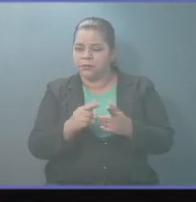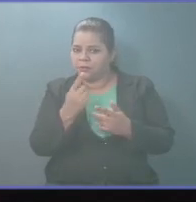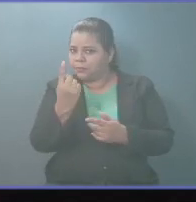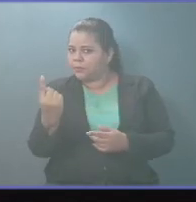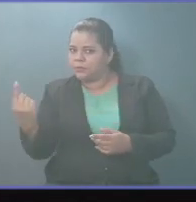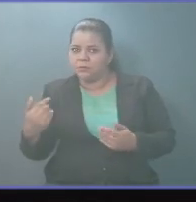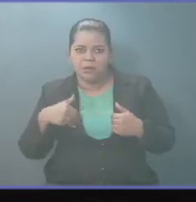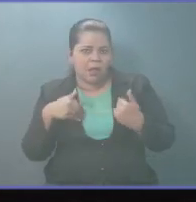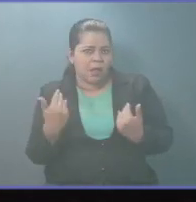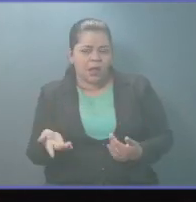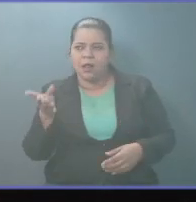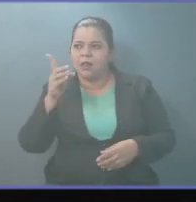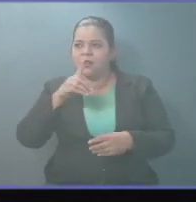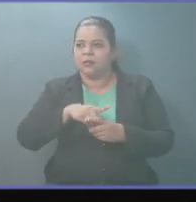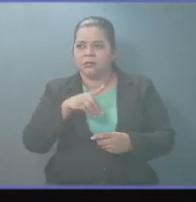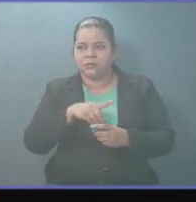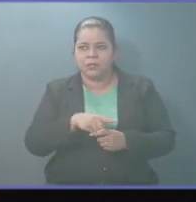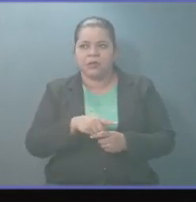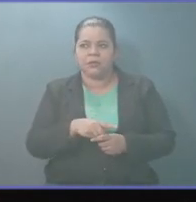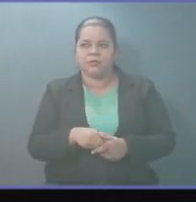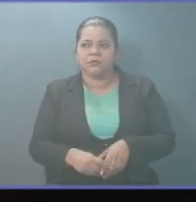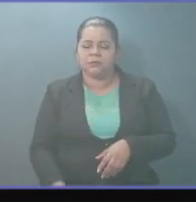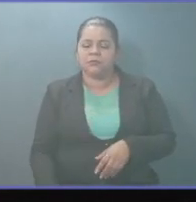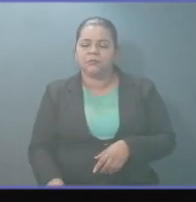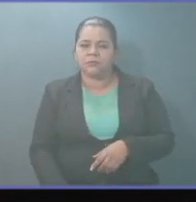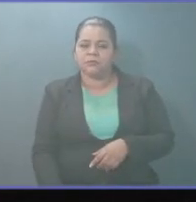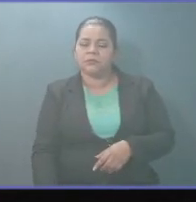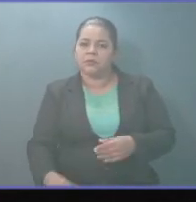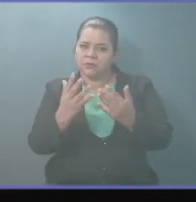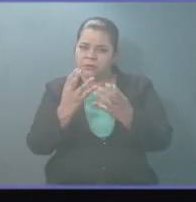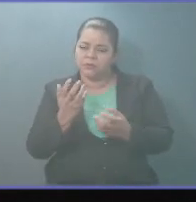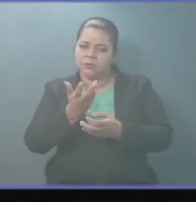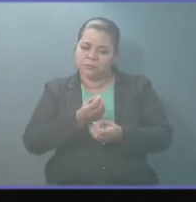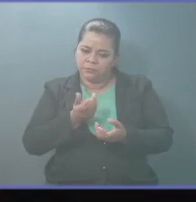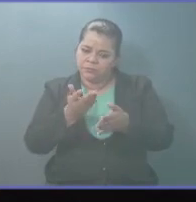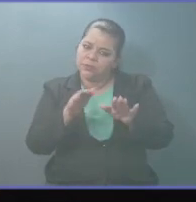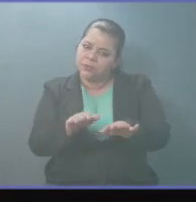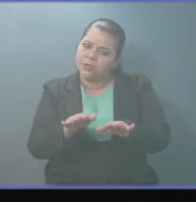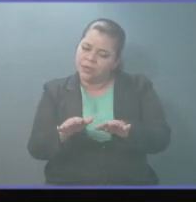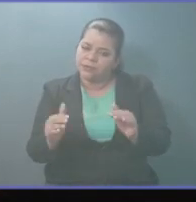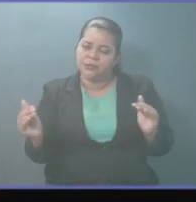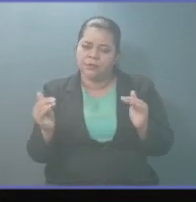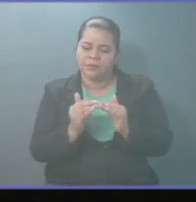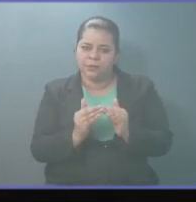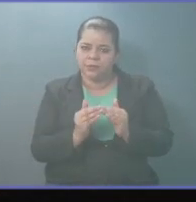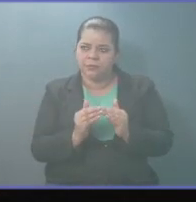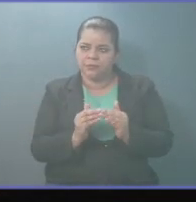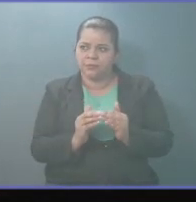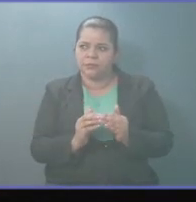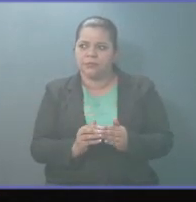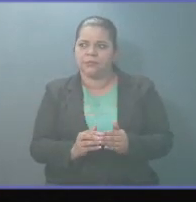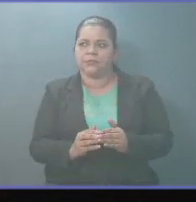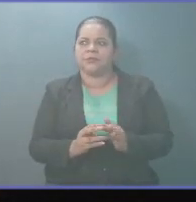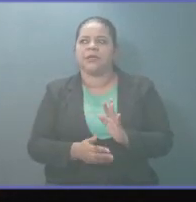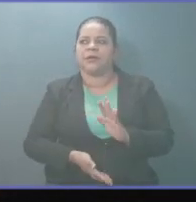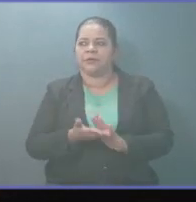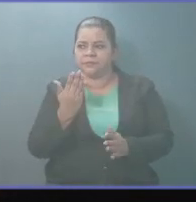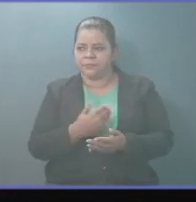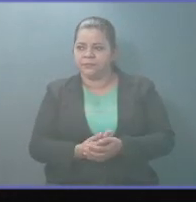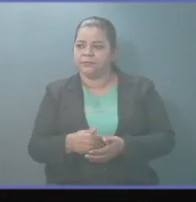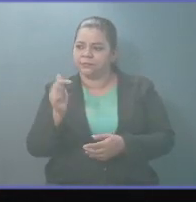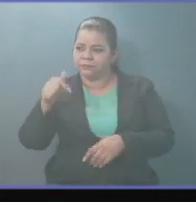mantenga tal como está. Ok, los que estén de acuerdo en que esta ley entre en vigencia